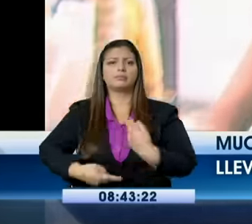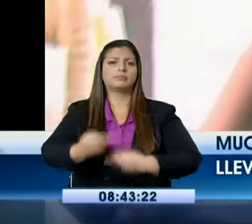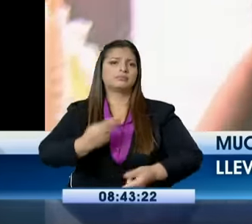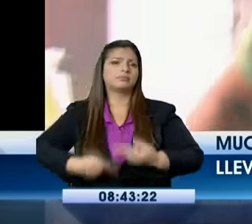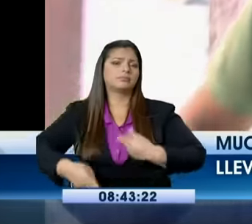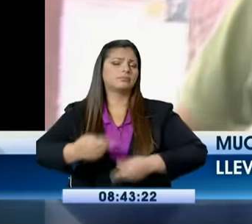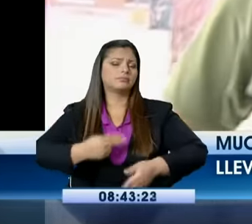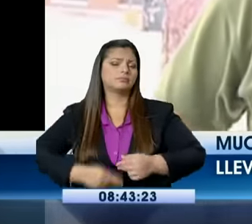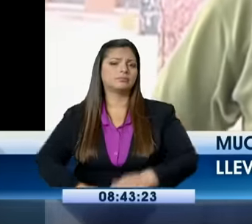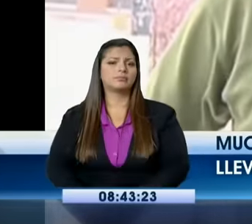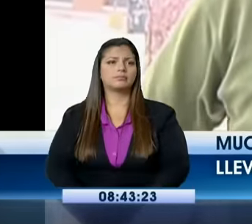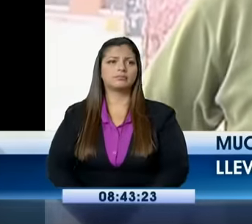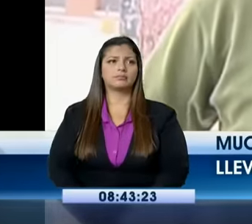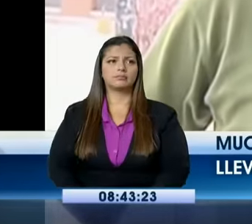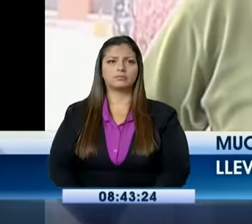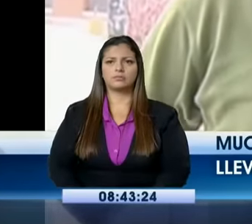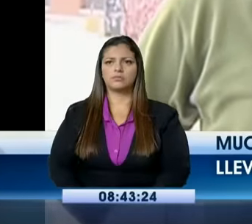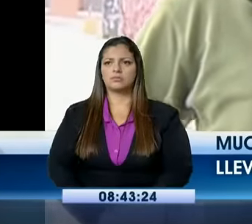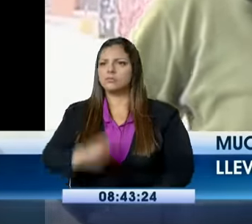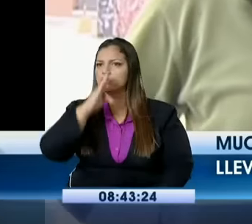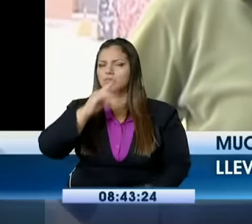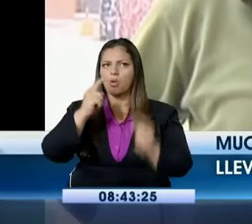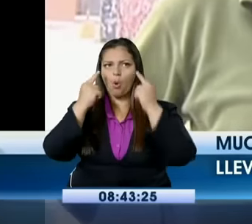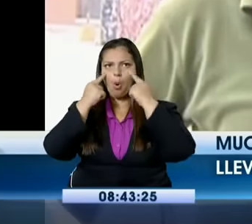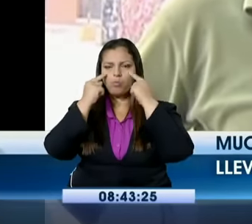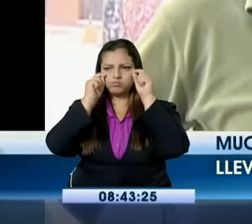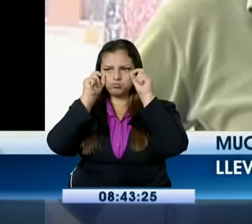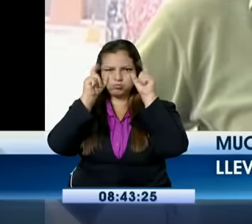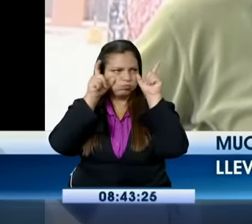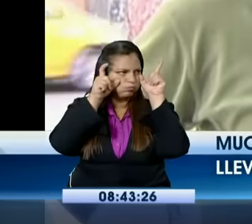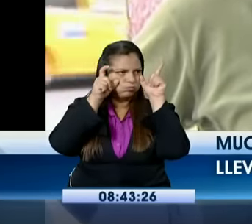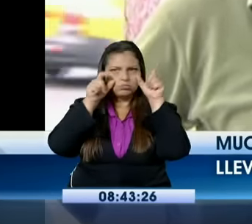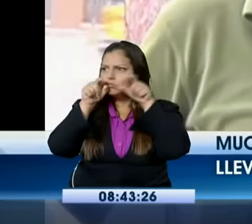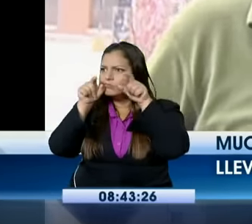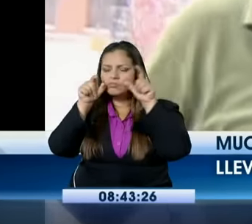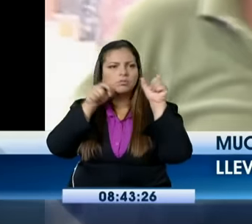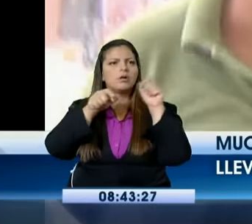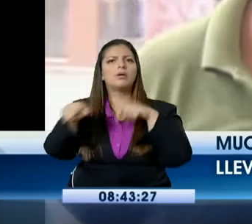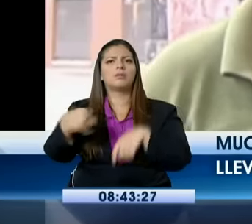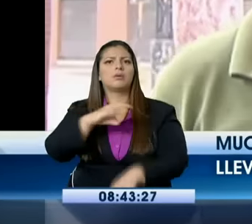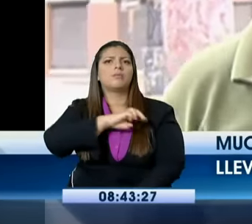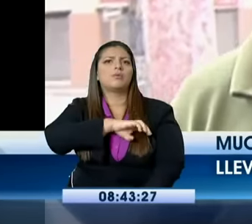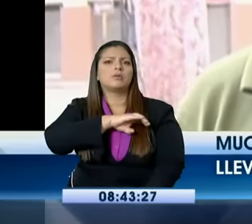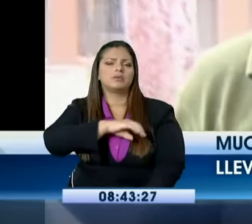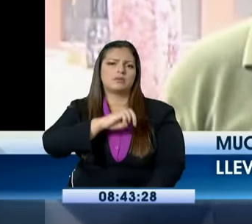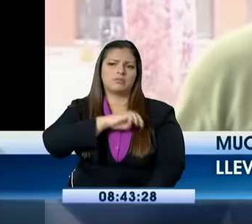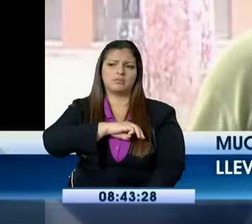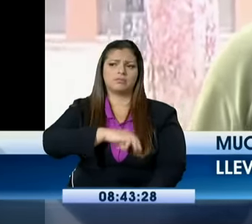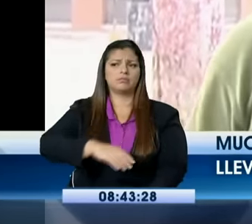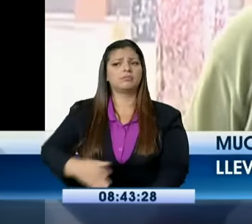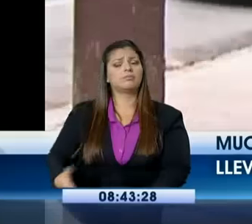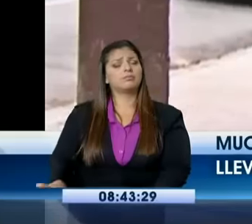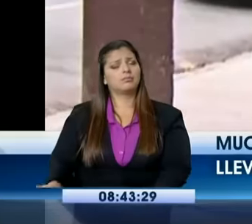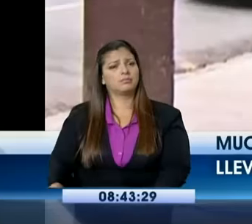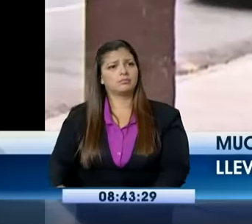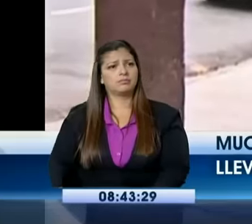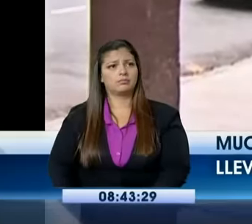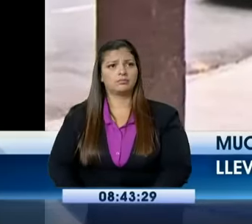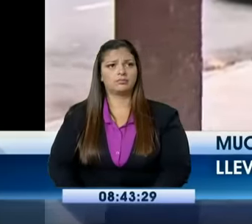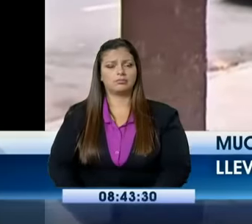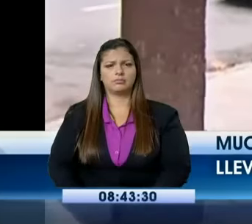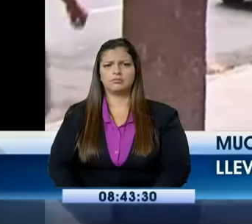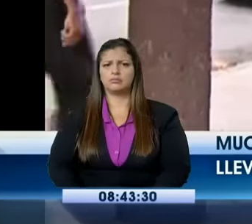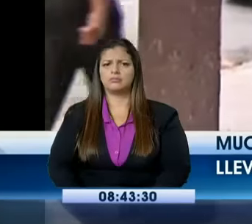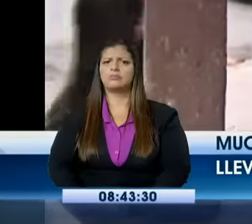perseguido. Usted tiene que estar siempre alerta y atento. Tengo que estar con un guía, con un ojo ahí para que me avise en los metropolitanos. Él continuó